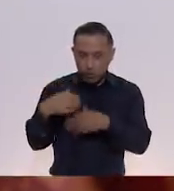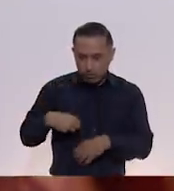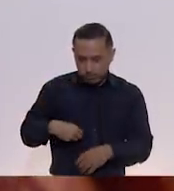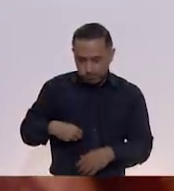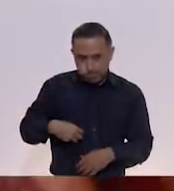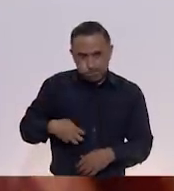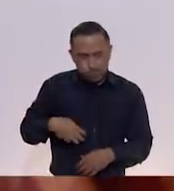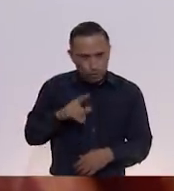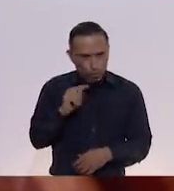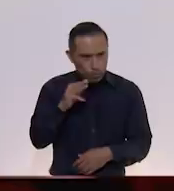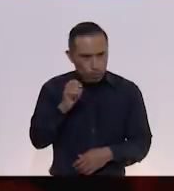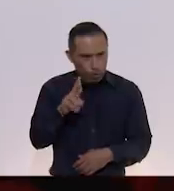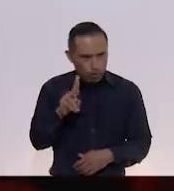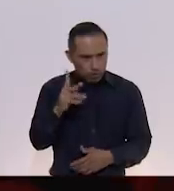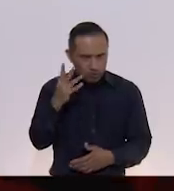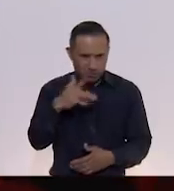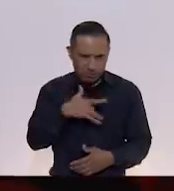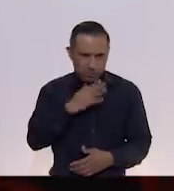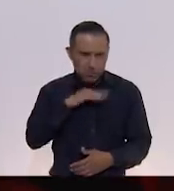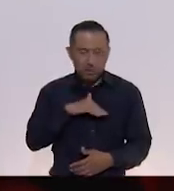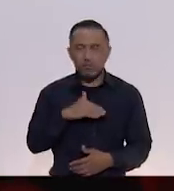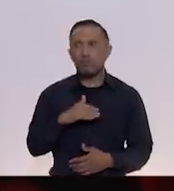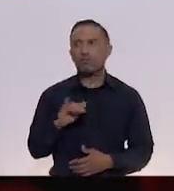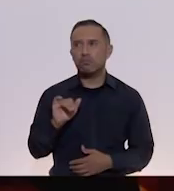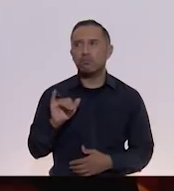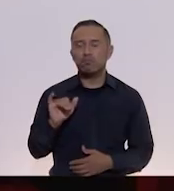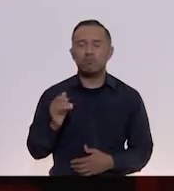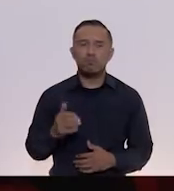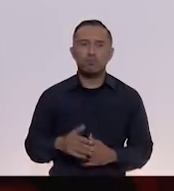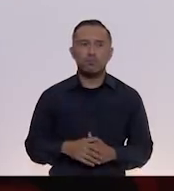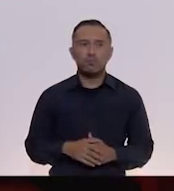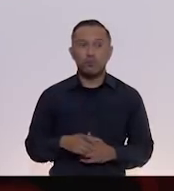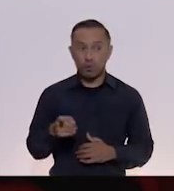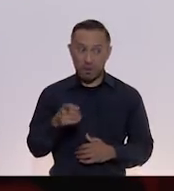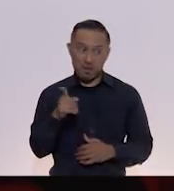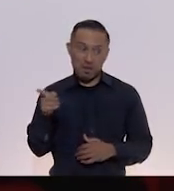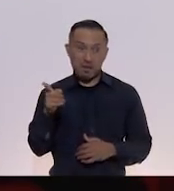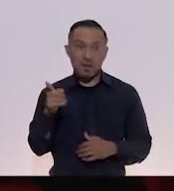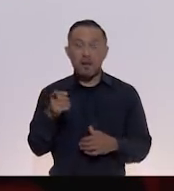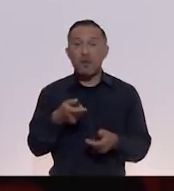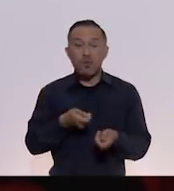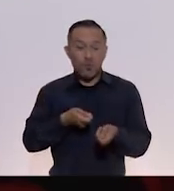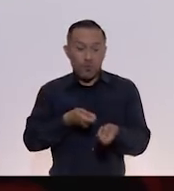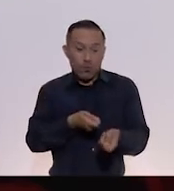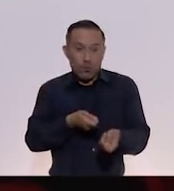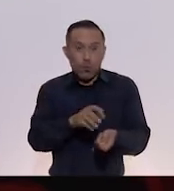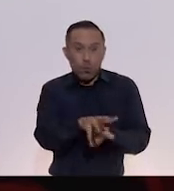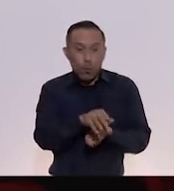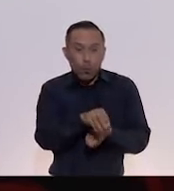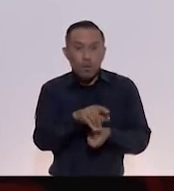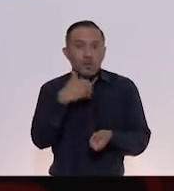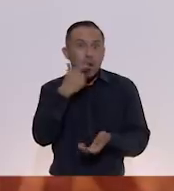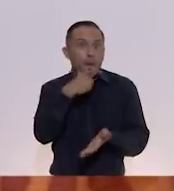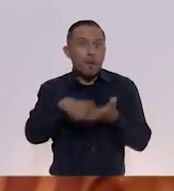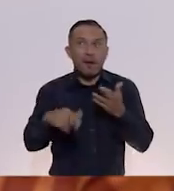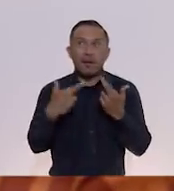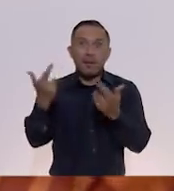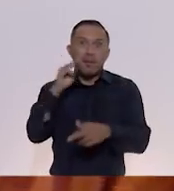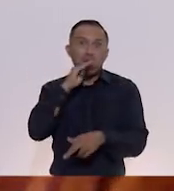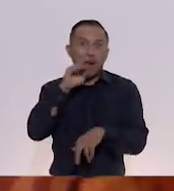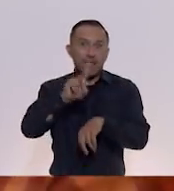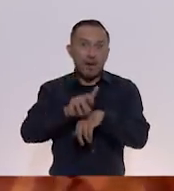Pues no. Ya ni hablo de la aspiradora que le quería comprar a mi mamá para el Día de las Madres. Es la